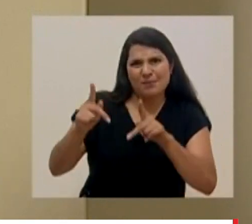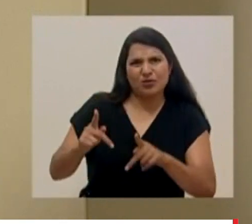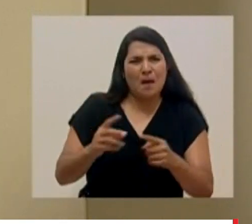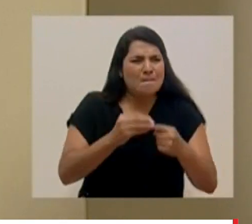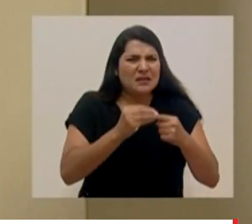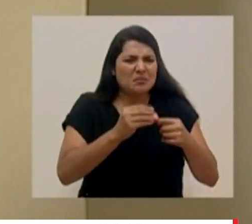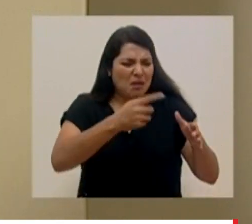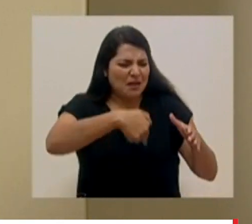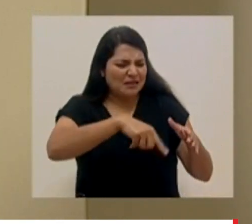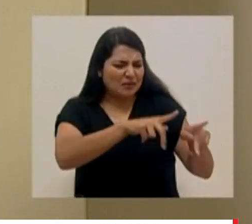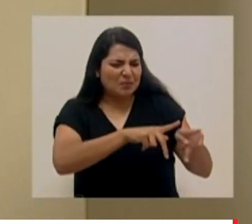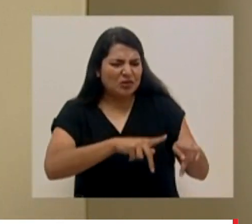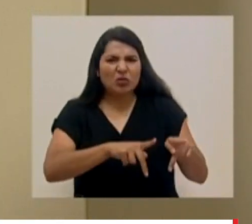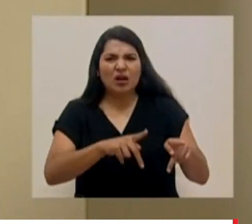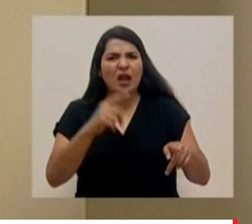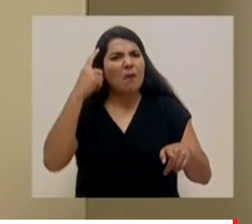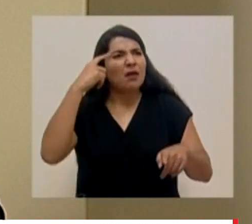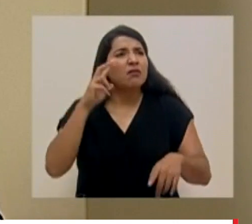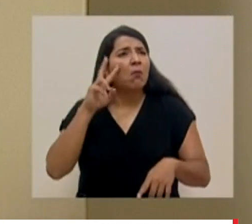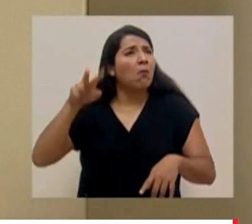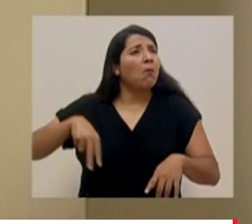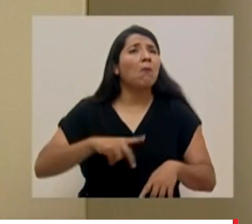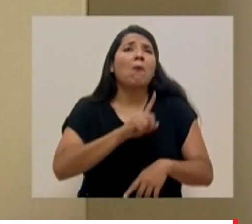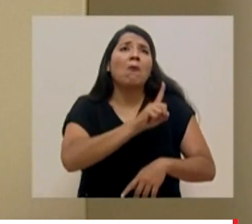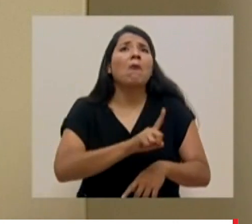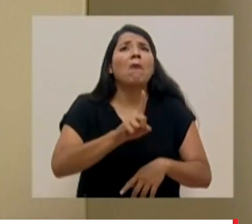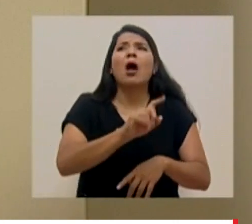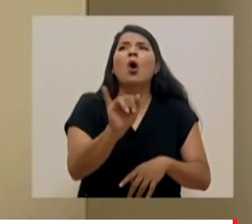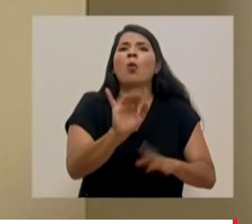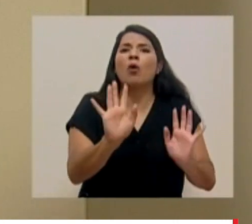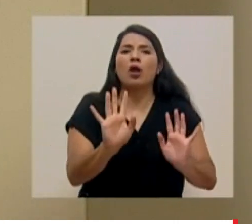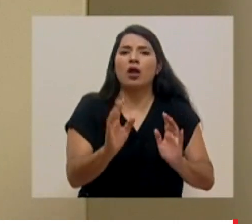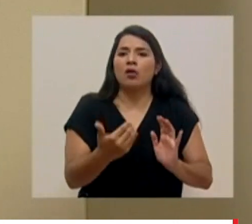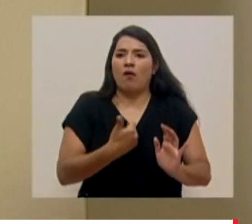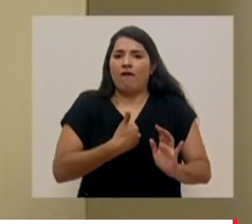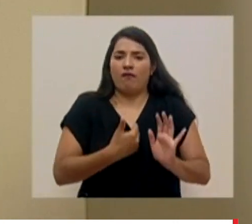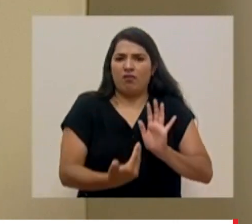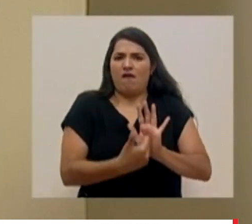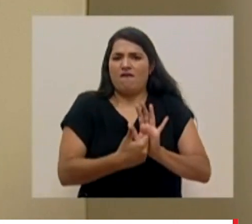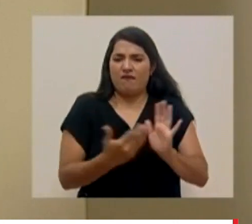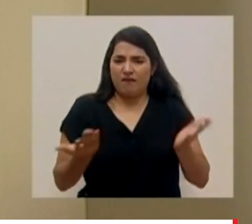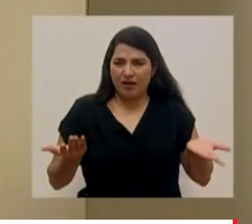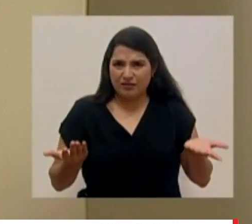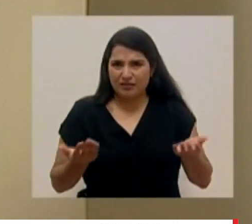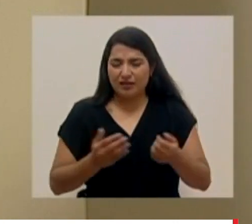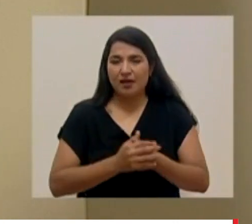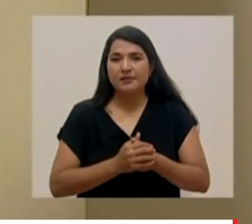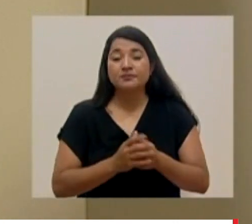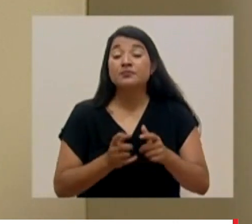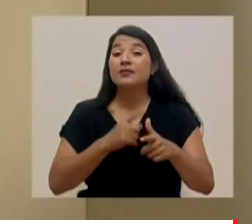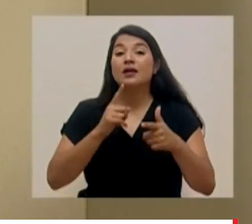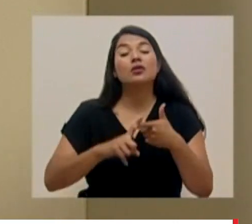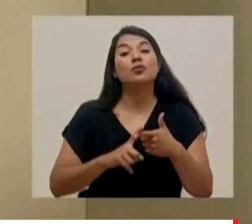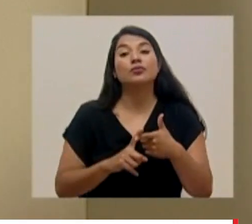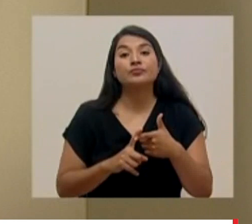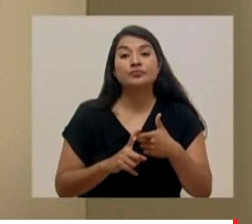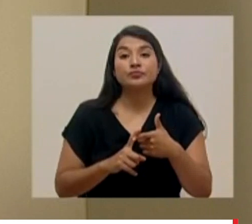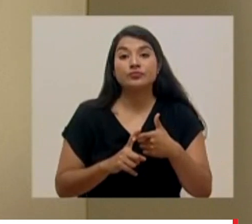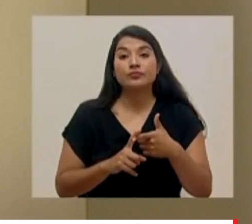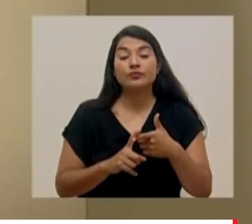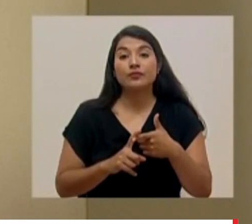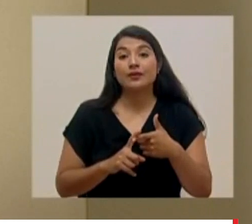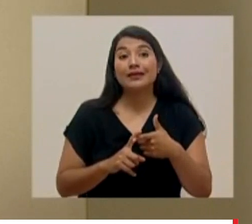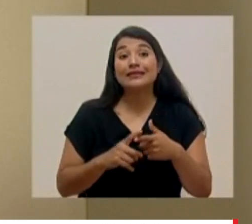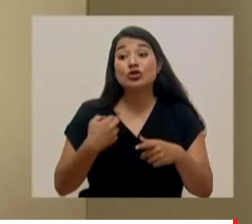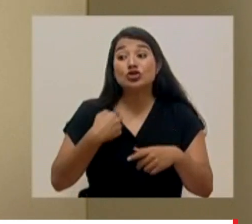como que si no fuera con ellos. Ocupamos que se adueñen de la situación y, como yo indicaba anteriormente, no ser aliados del virus.